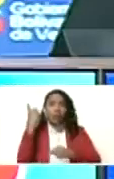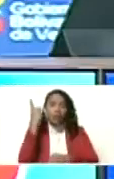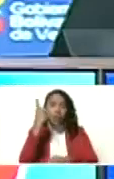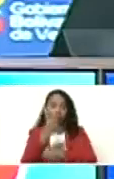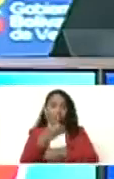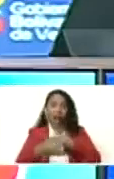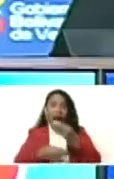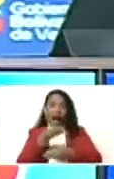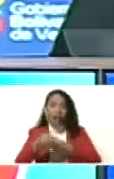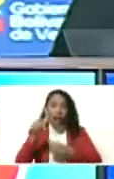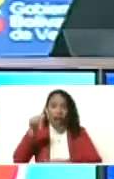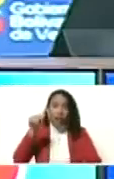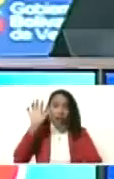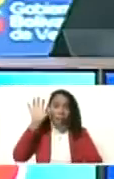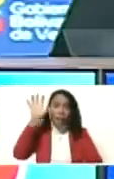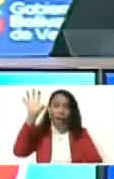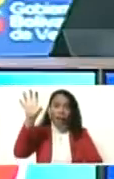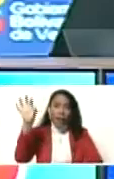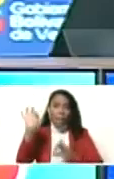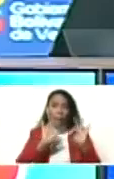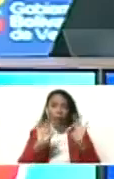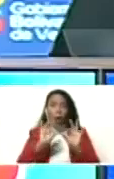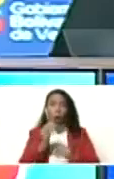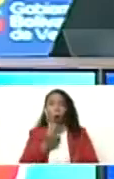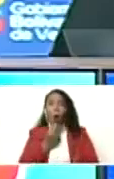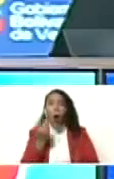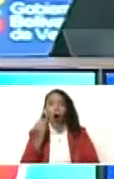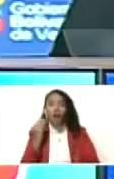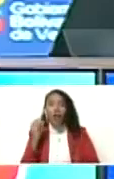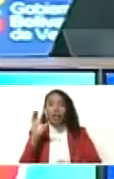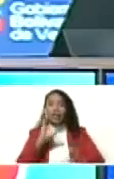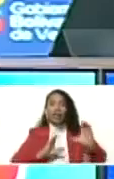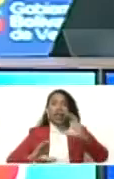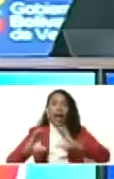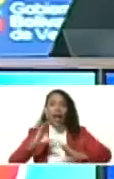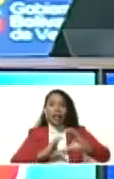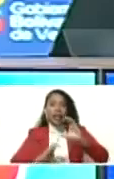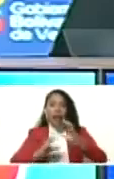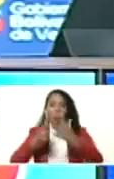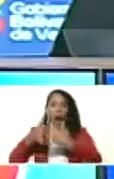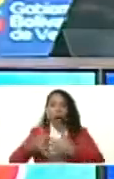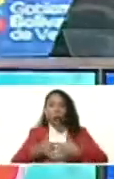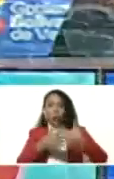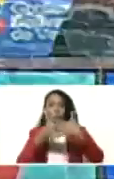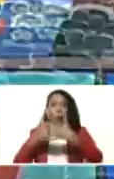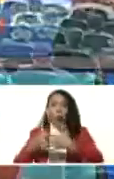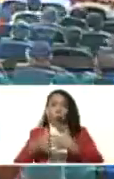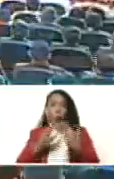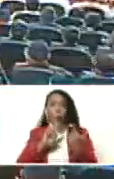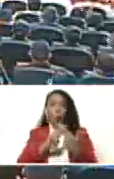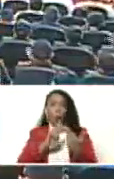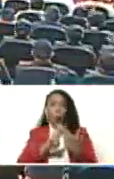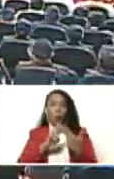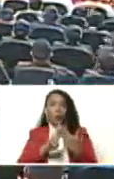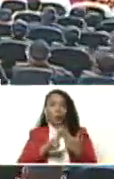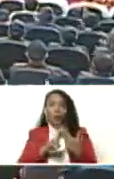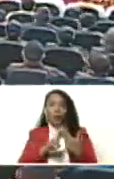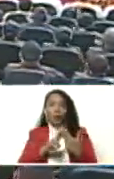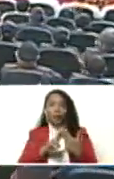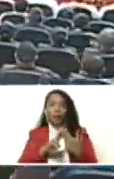país, el camino de preparar su juventud con la ciencia, con el estudio, con el conocimiento, con